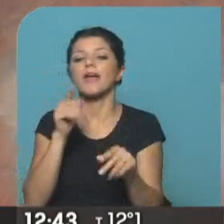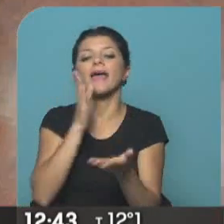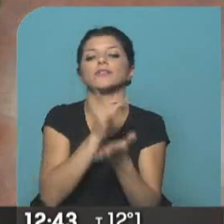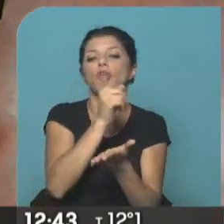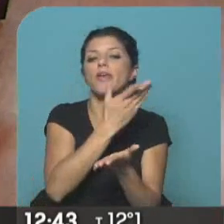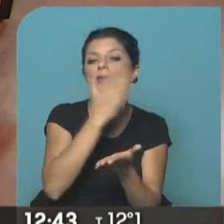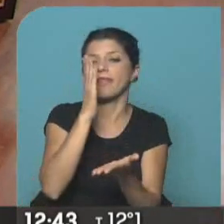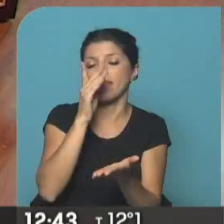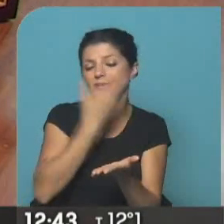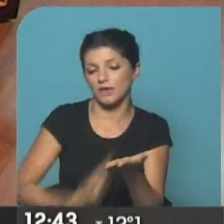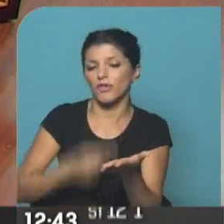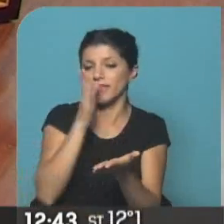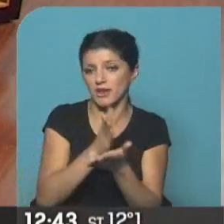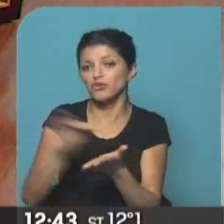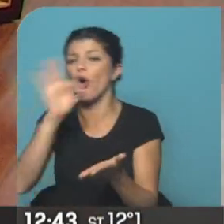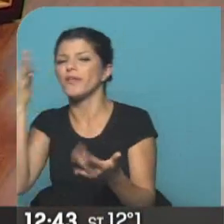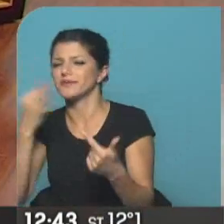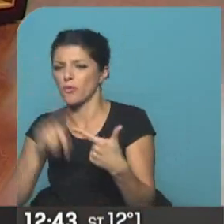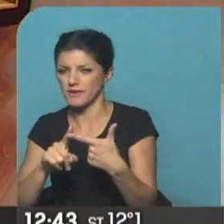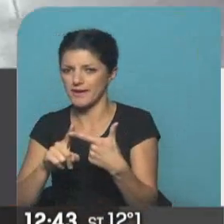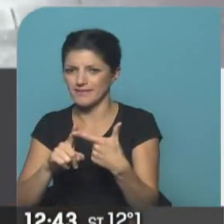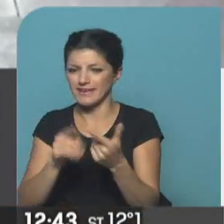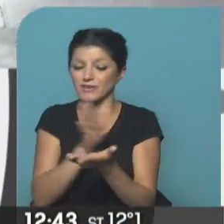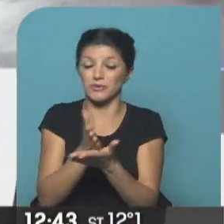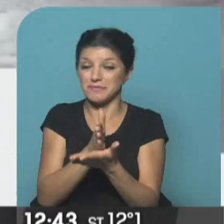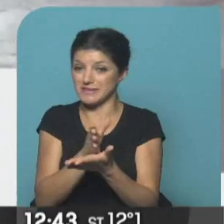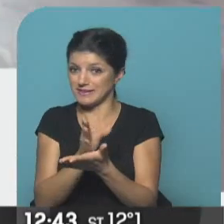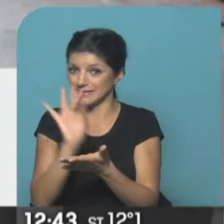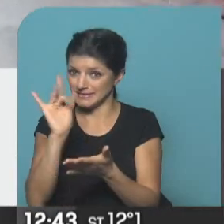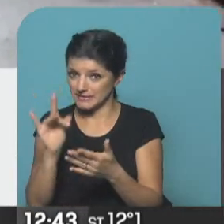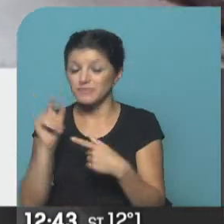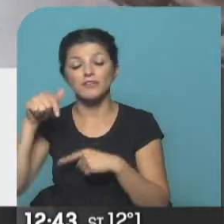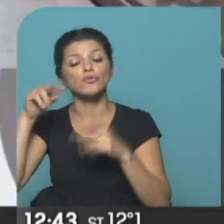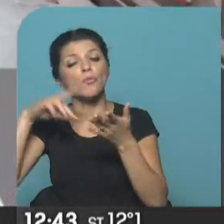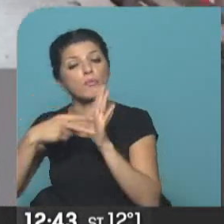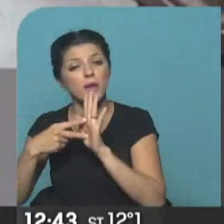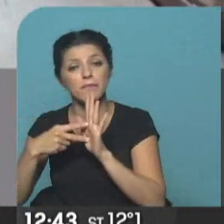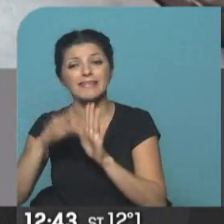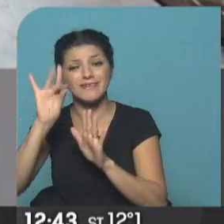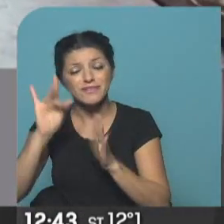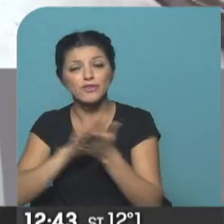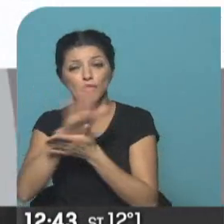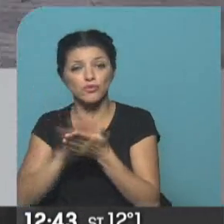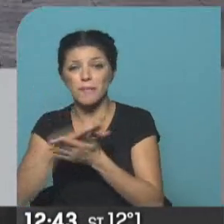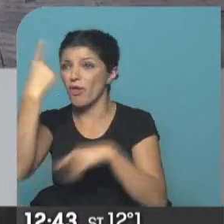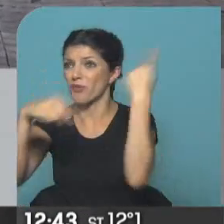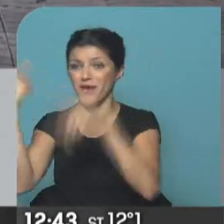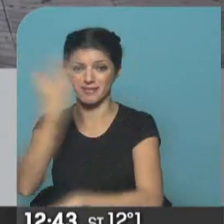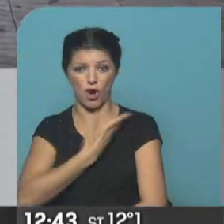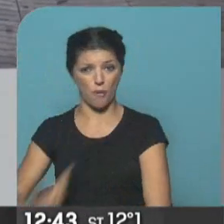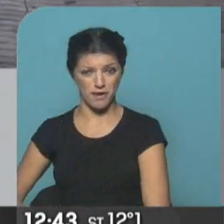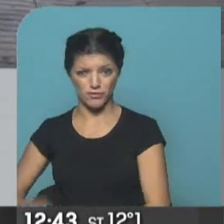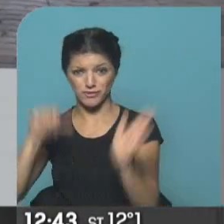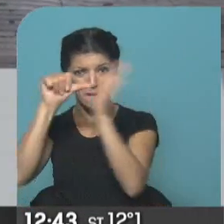de Seguridad, que es un conflicto muy difícil todavía de resolver para los gobiernos que están